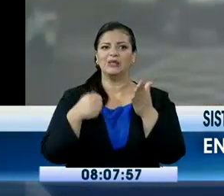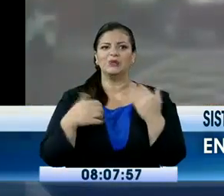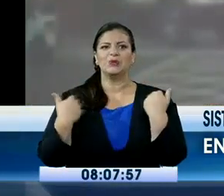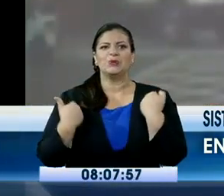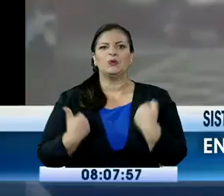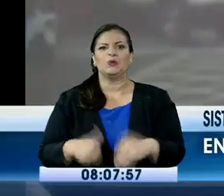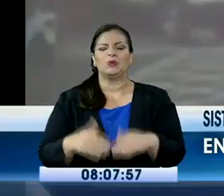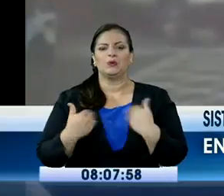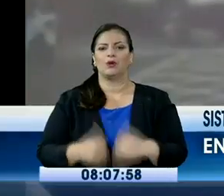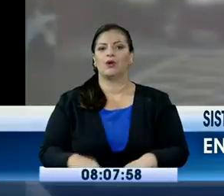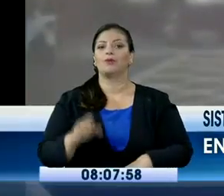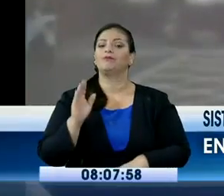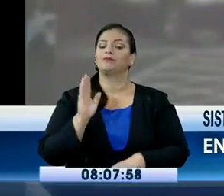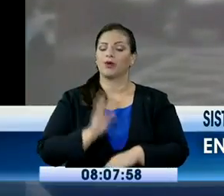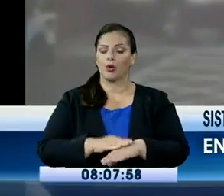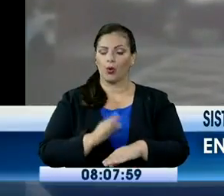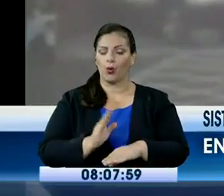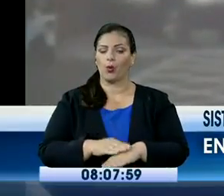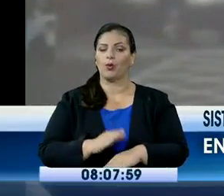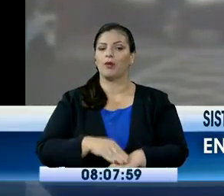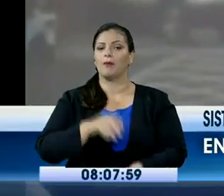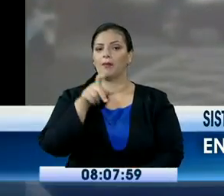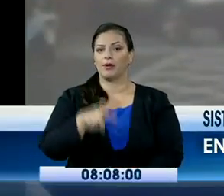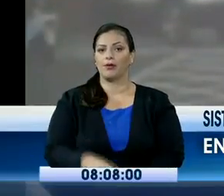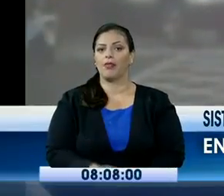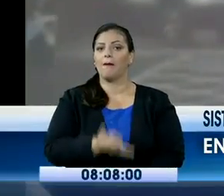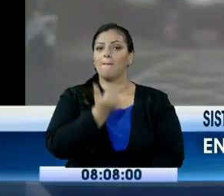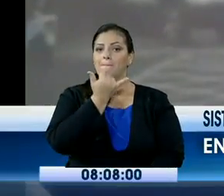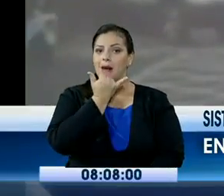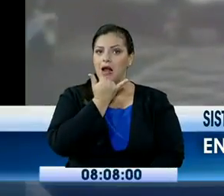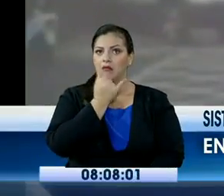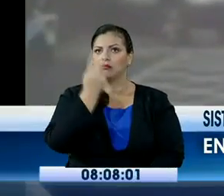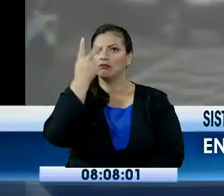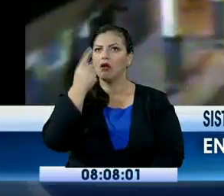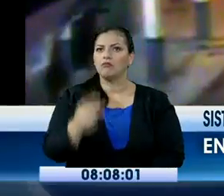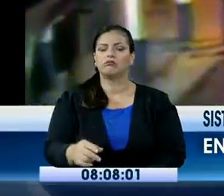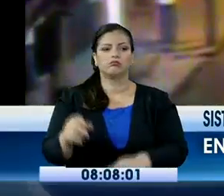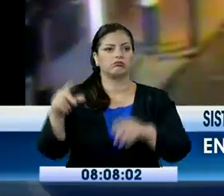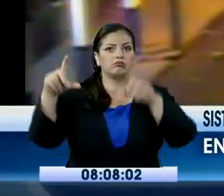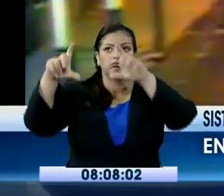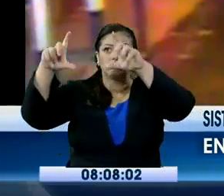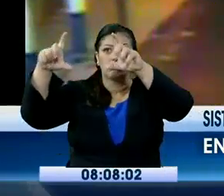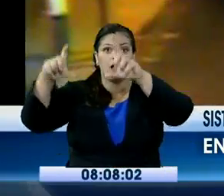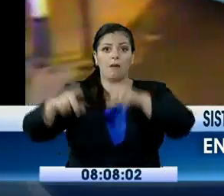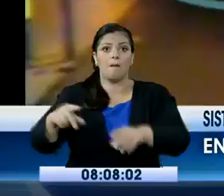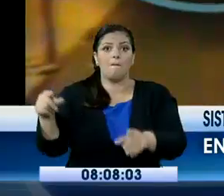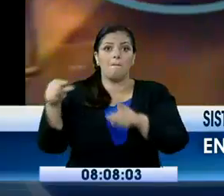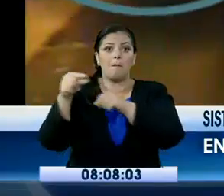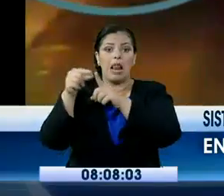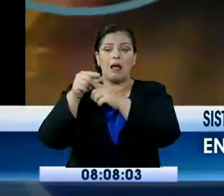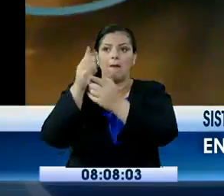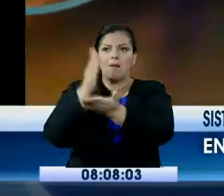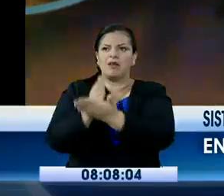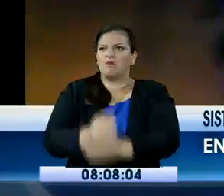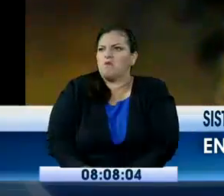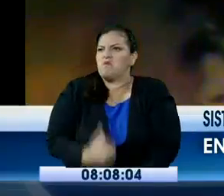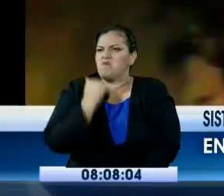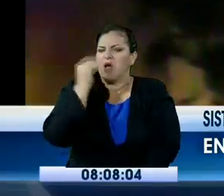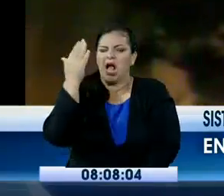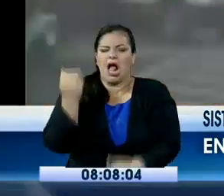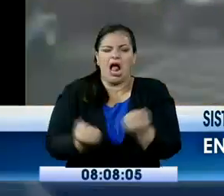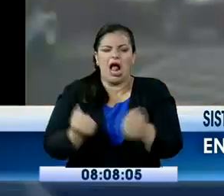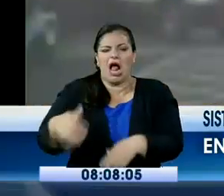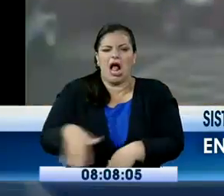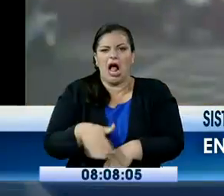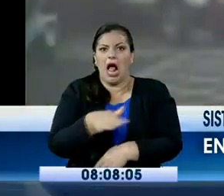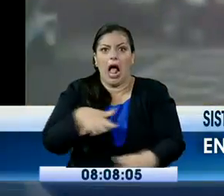sido ocasionado porque uno de los conductores no respetó el pare. Varias personas resultaron heridas y fueron